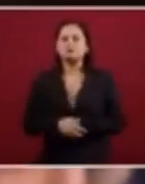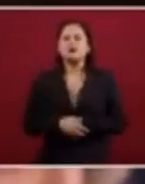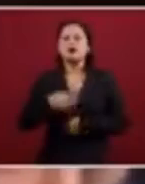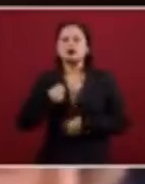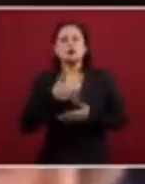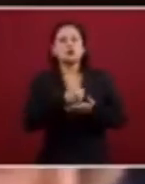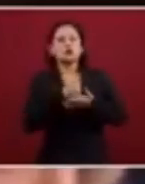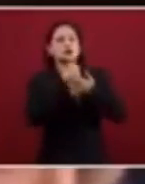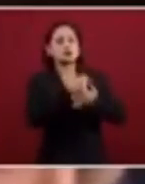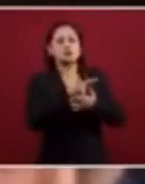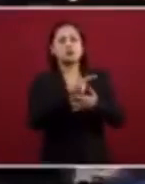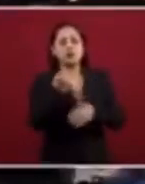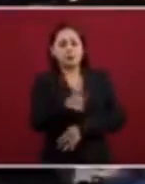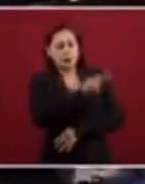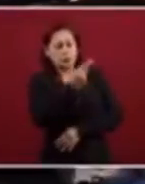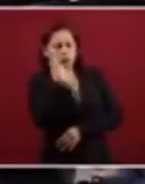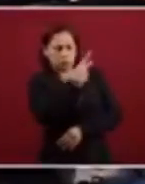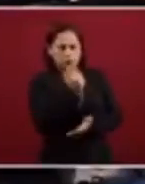con más fuerza y energía?